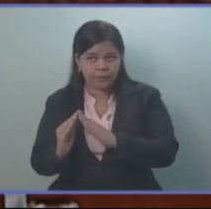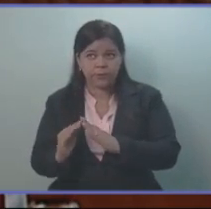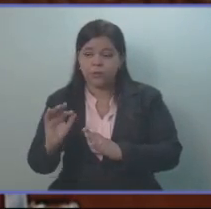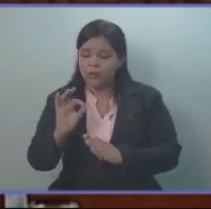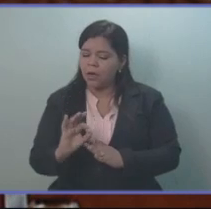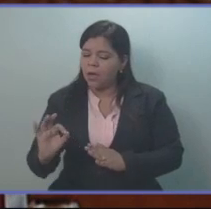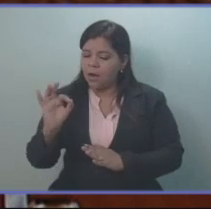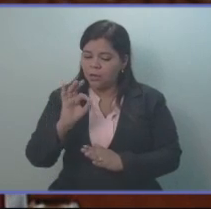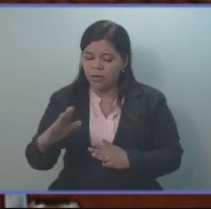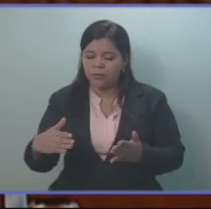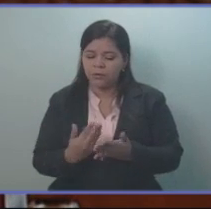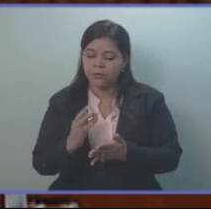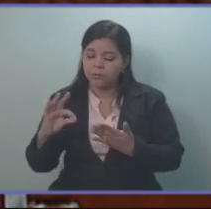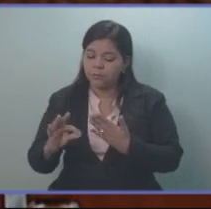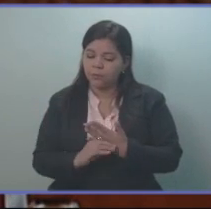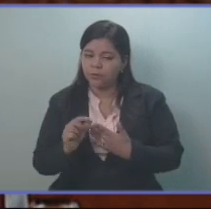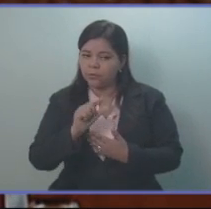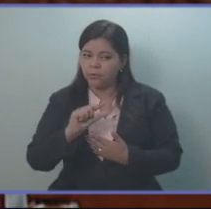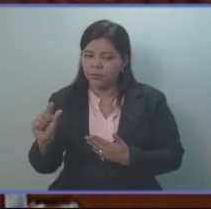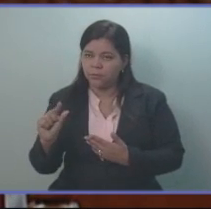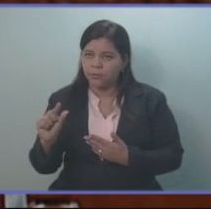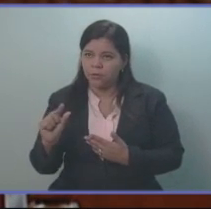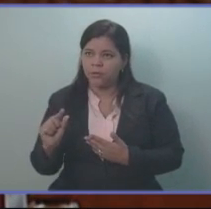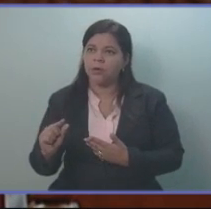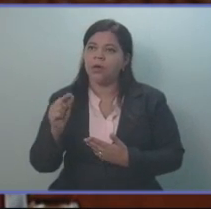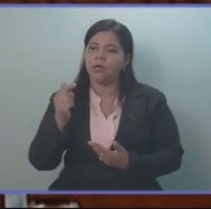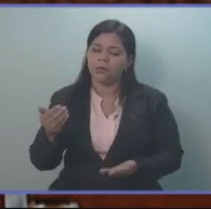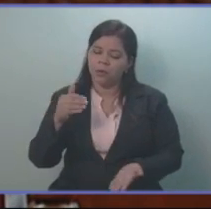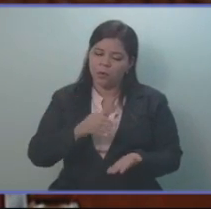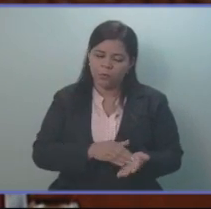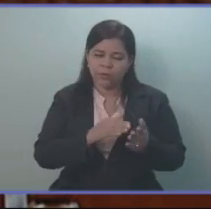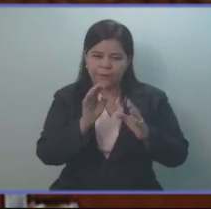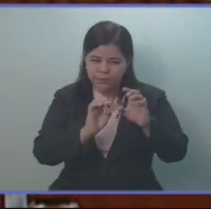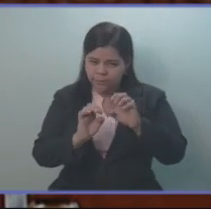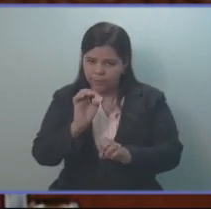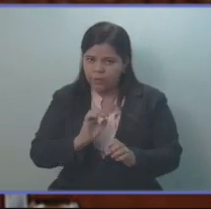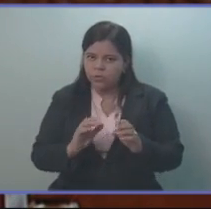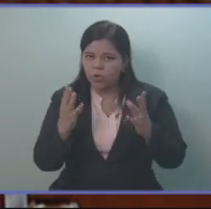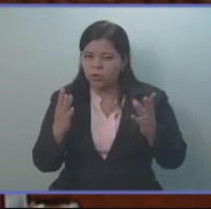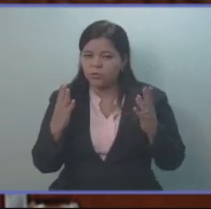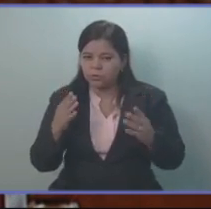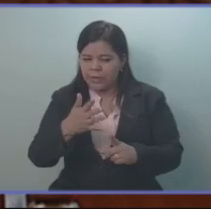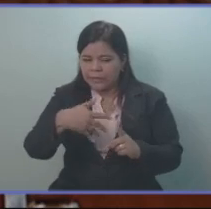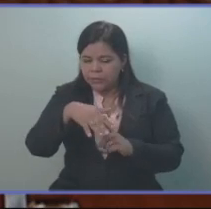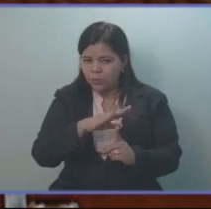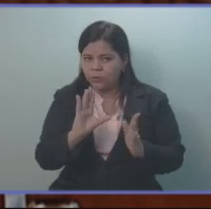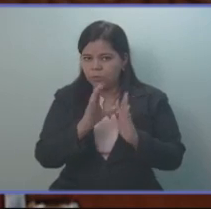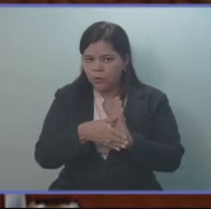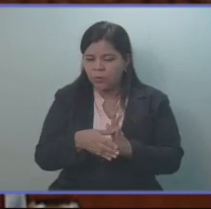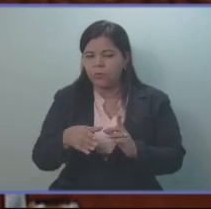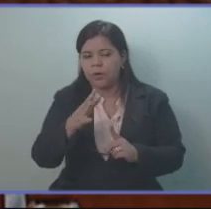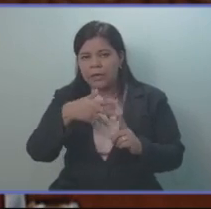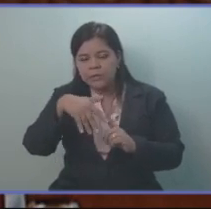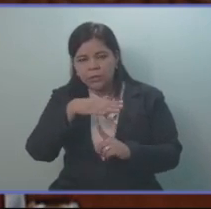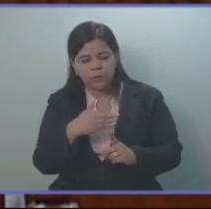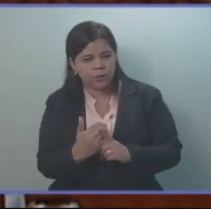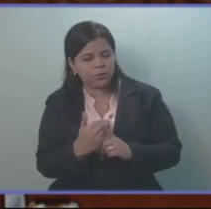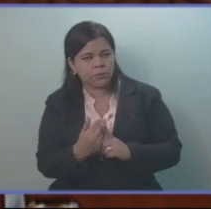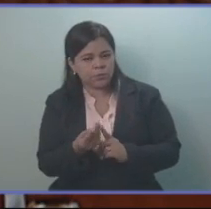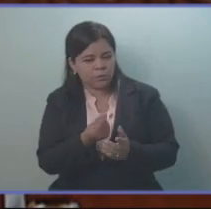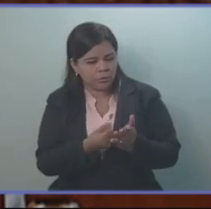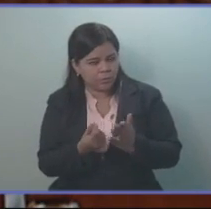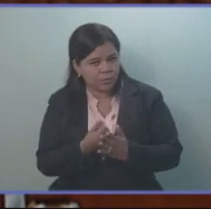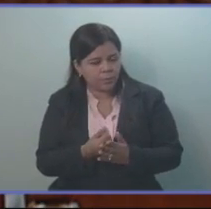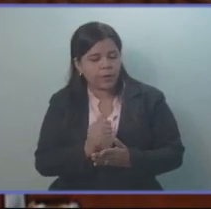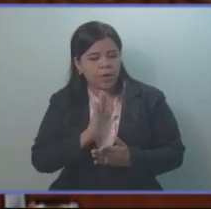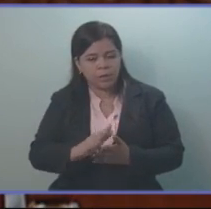de ejecutor del proyecto denominado Recalificación Socioeconómica y Cultural del Centro Histórico de San Salvador y de su función